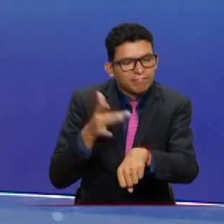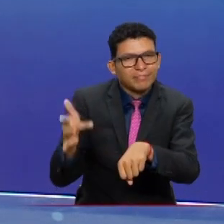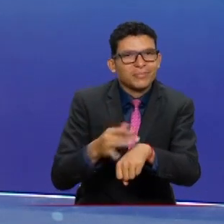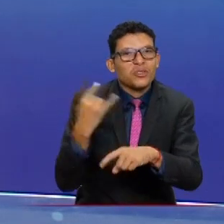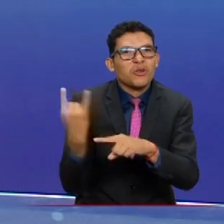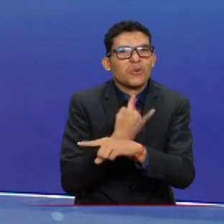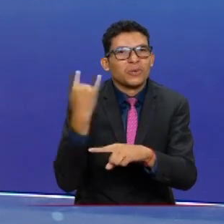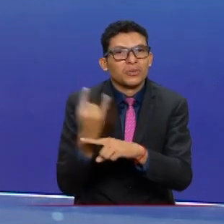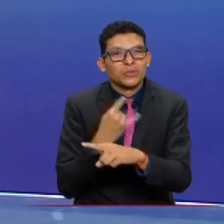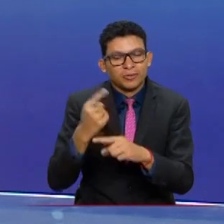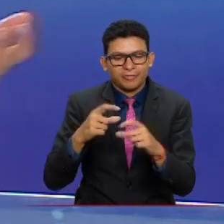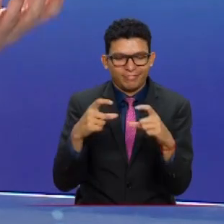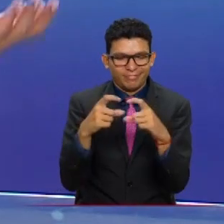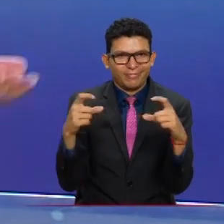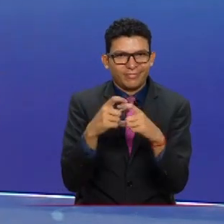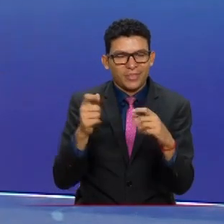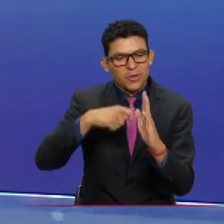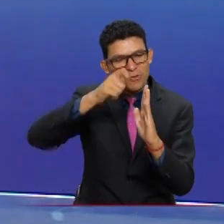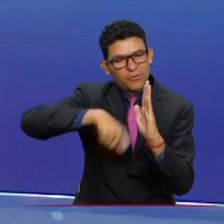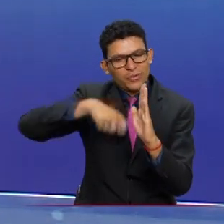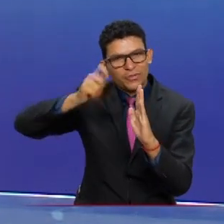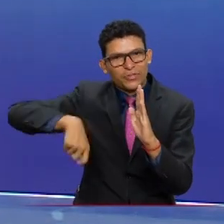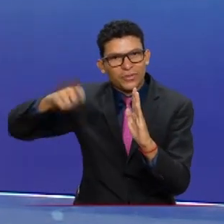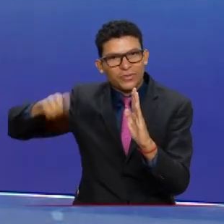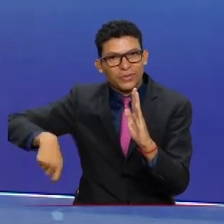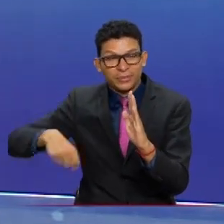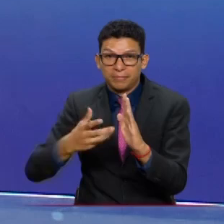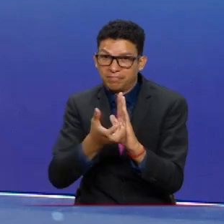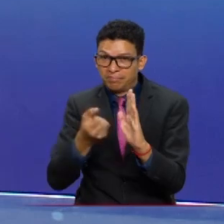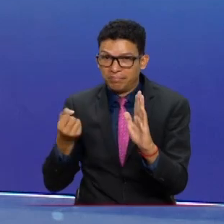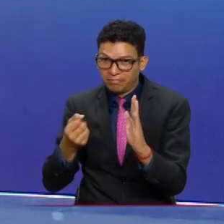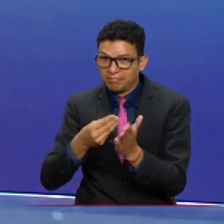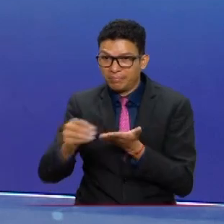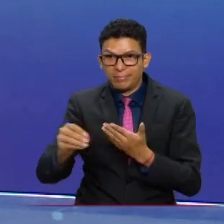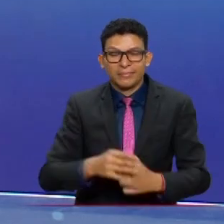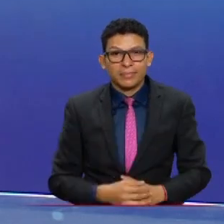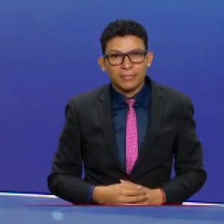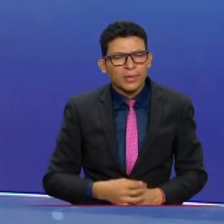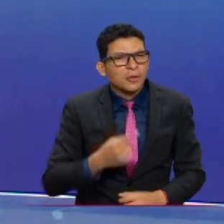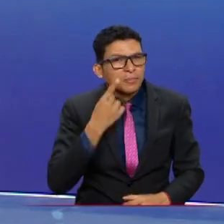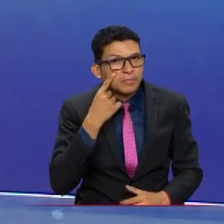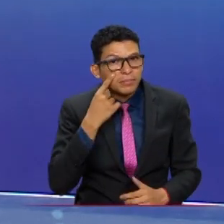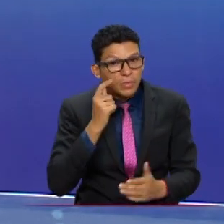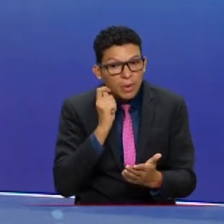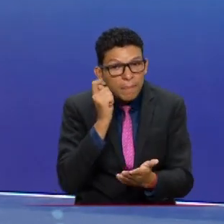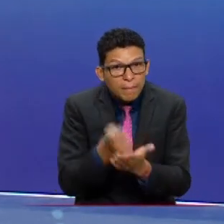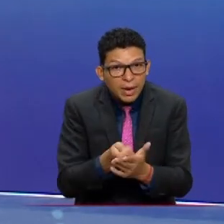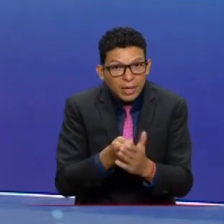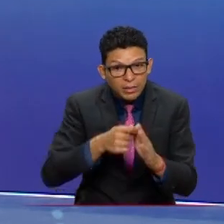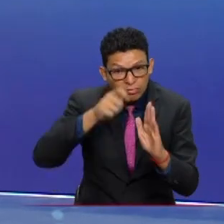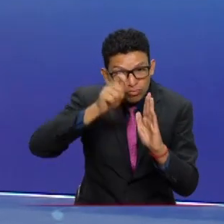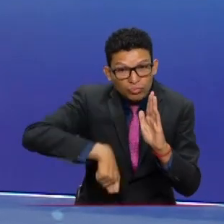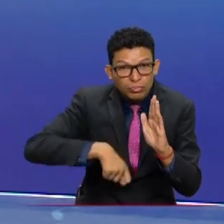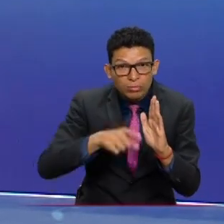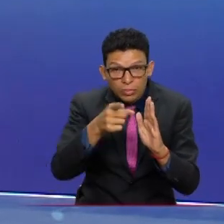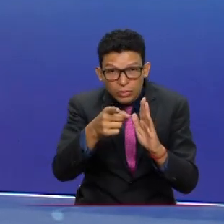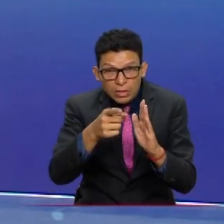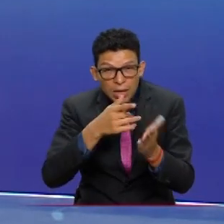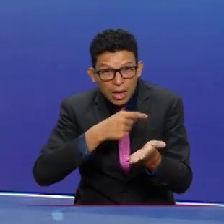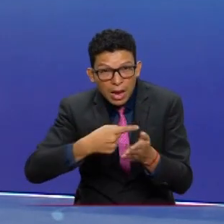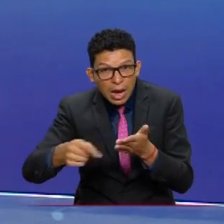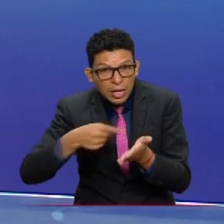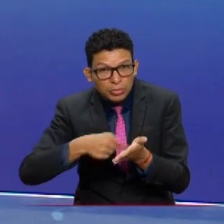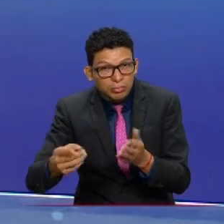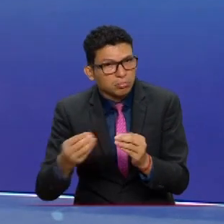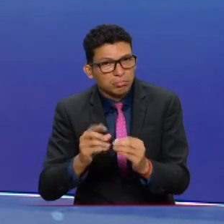el uso del dinero plástico al hacer sus compras. Y preste atención, pagar con tarjeta no tiene que representar un gasto